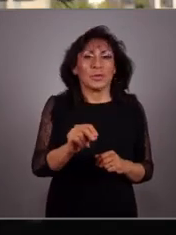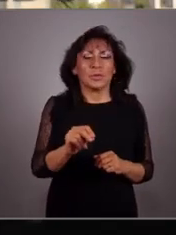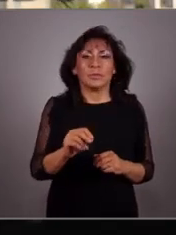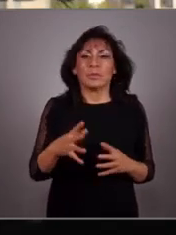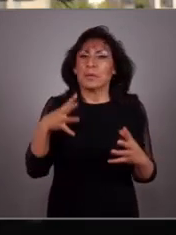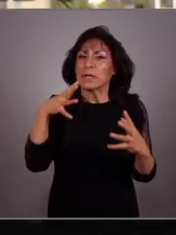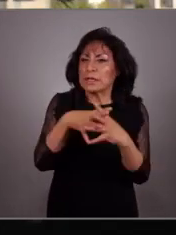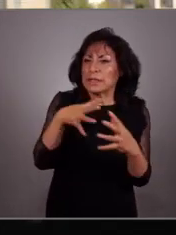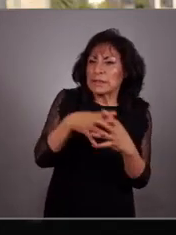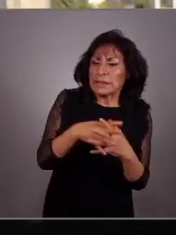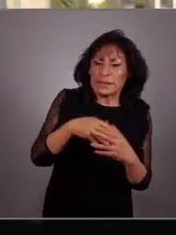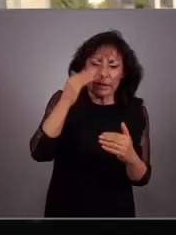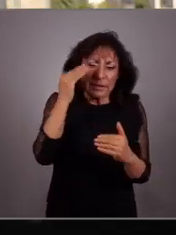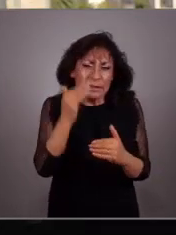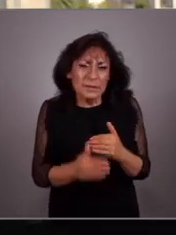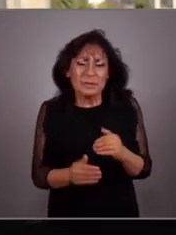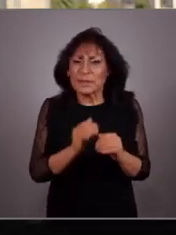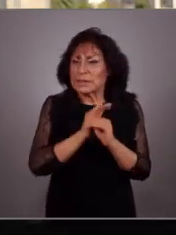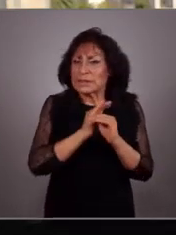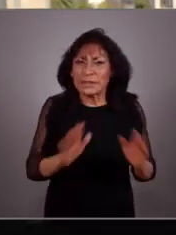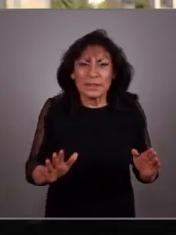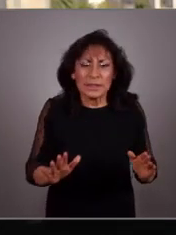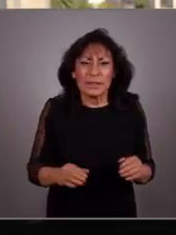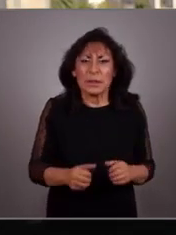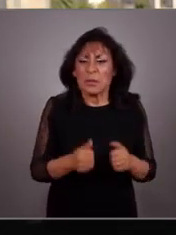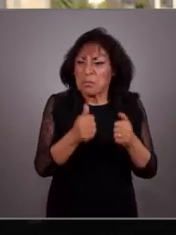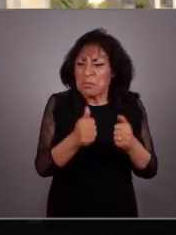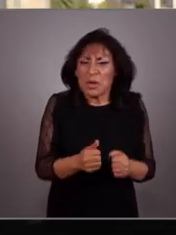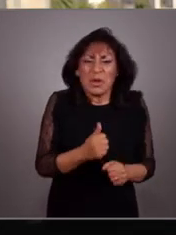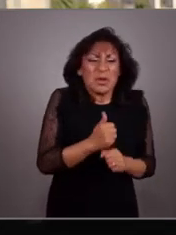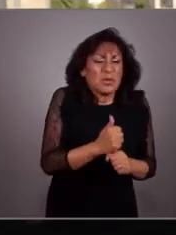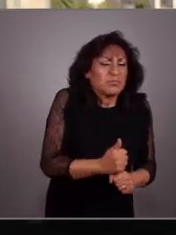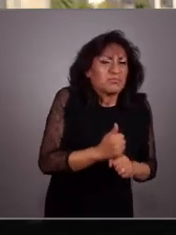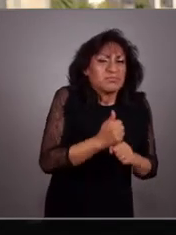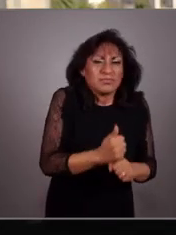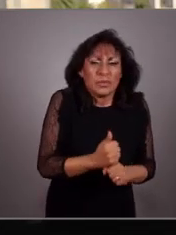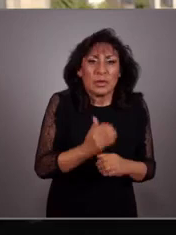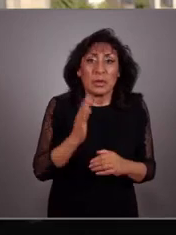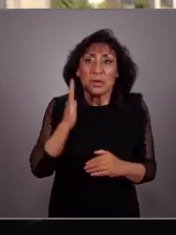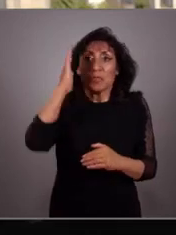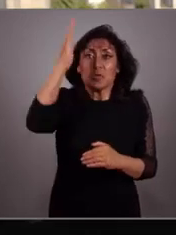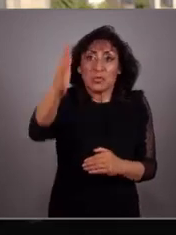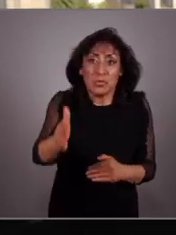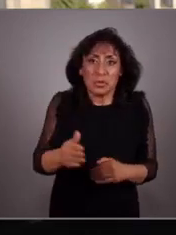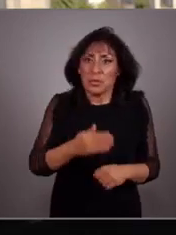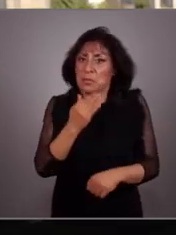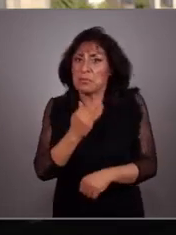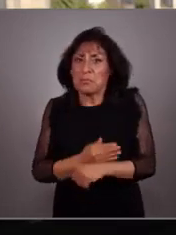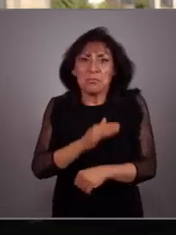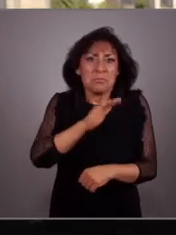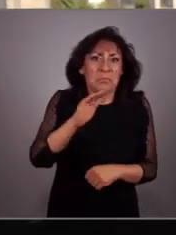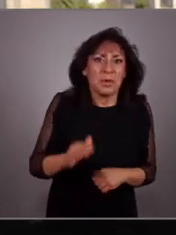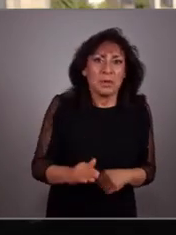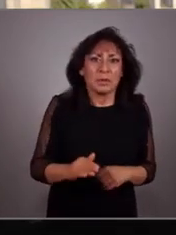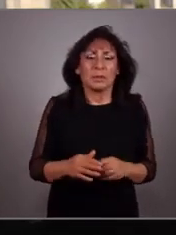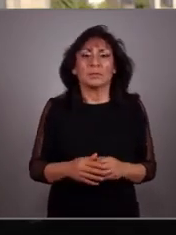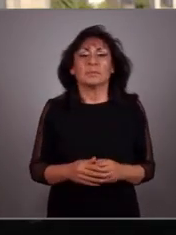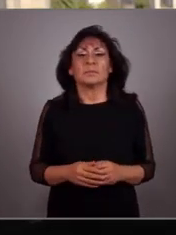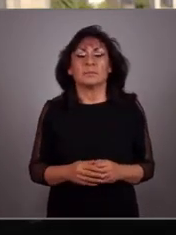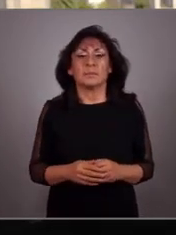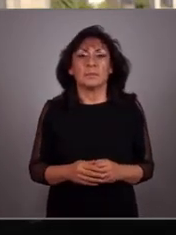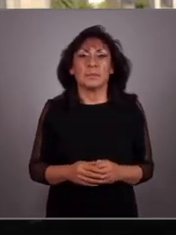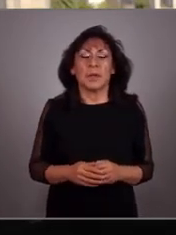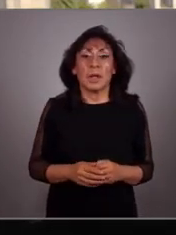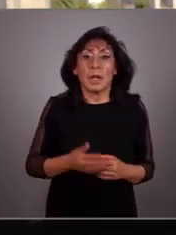paz. Necesitamos terminar con una guerra que solo nos ha dejado dolor y que es una condena de muerte para